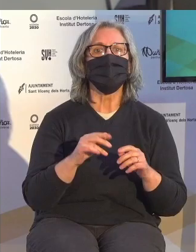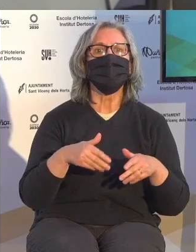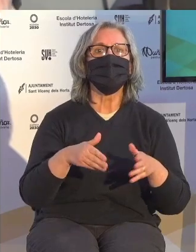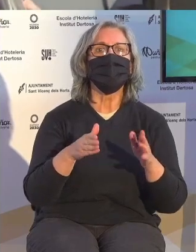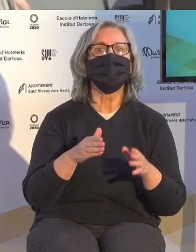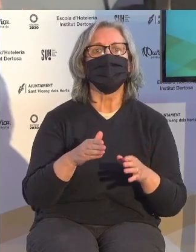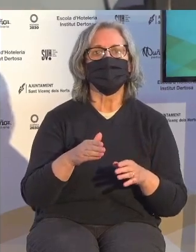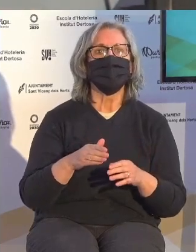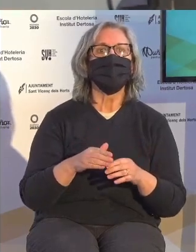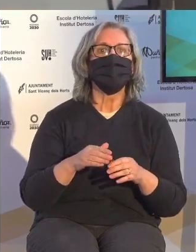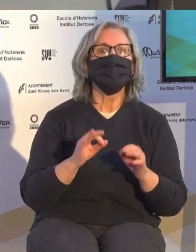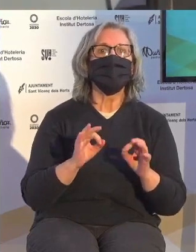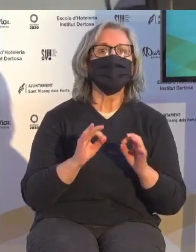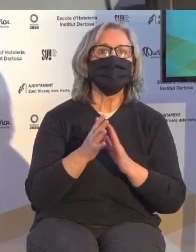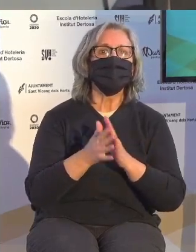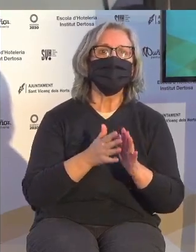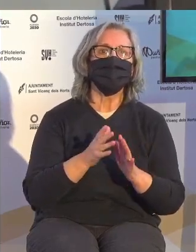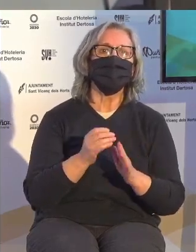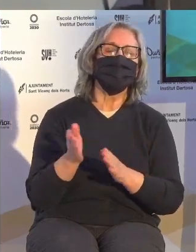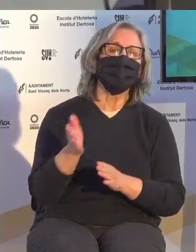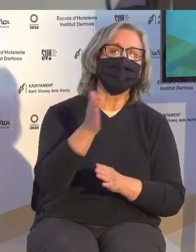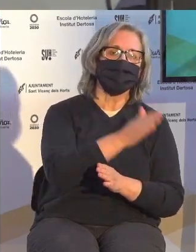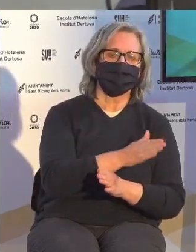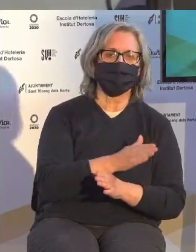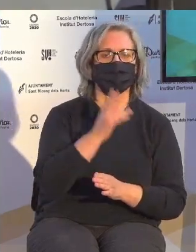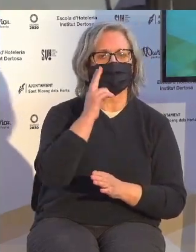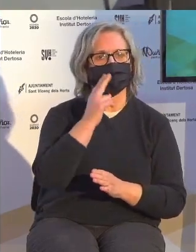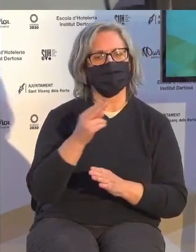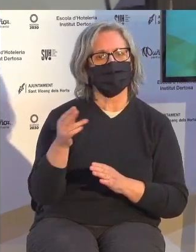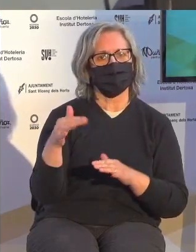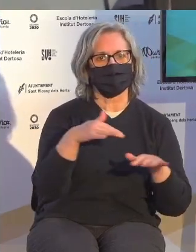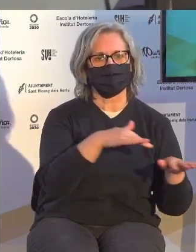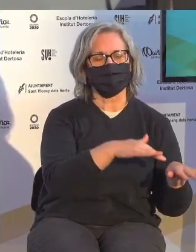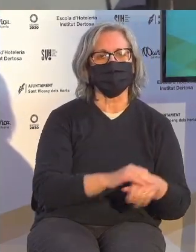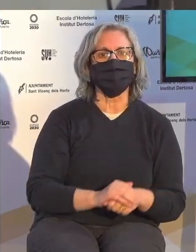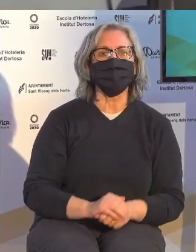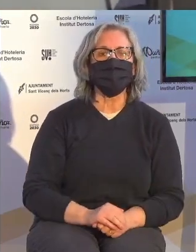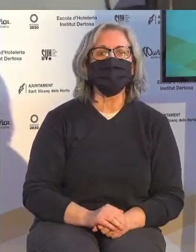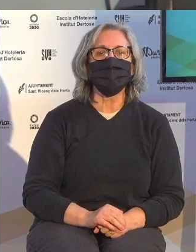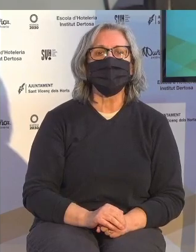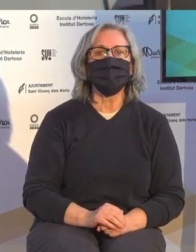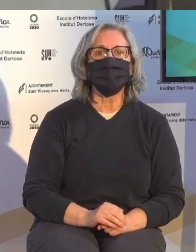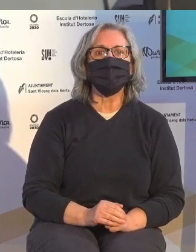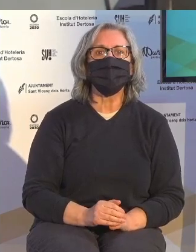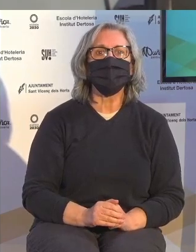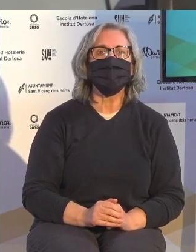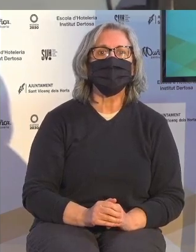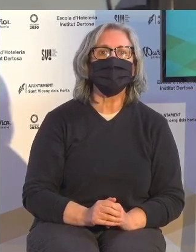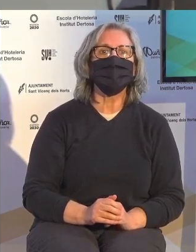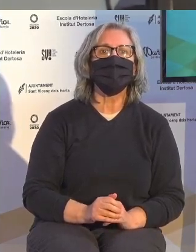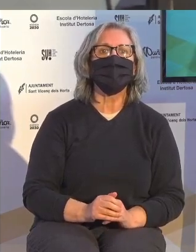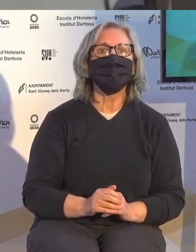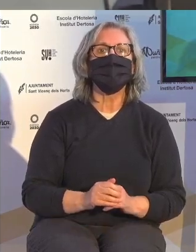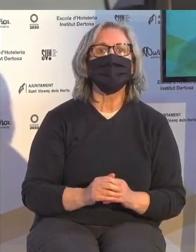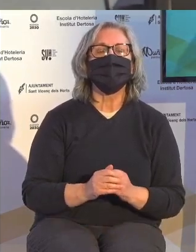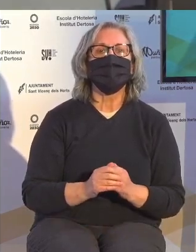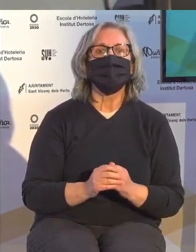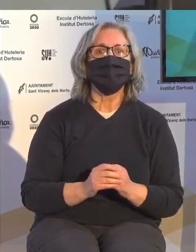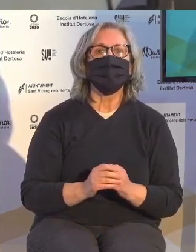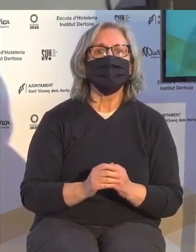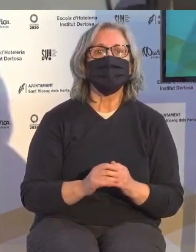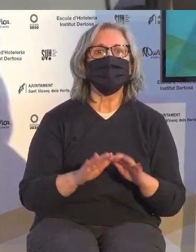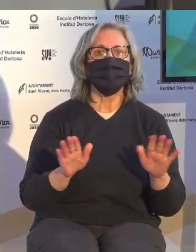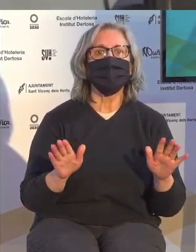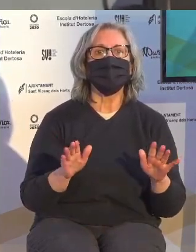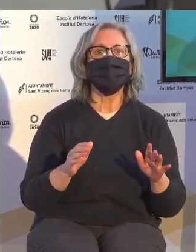sobre todo para el pasadizo del centro porque los laterales vallado que ya hacemos compañía de traducciones y no les molestaría adidas ahora si